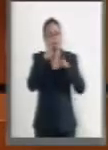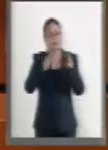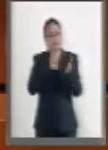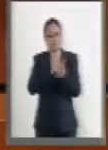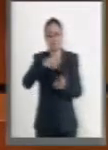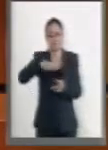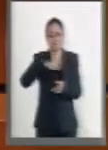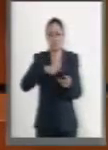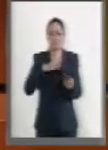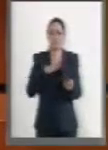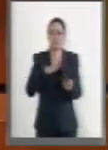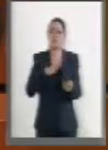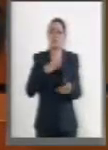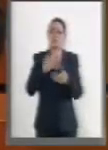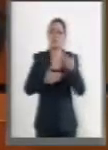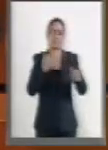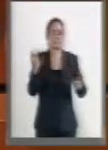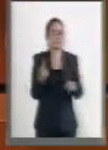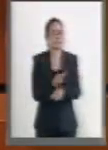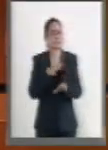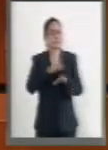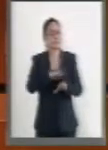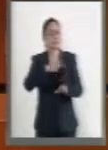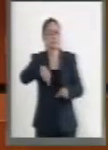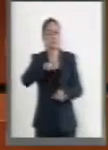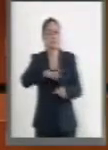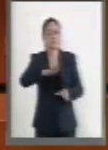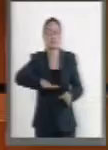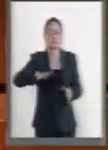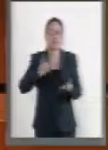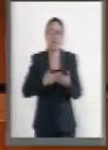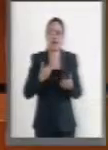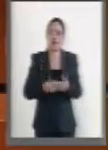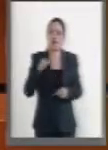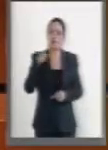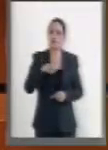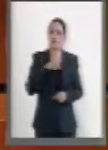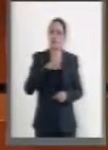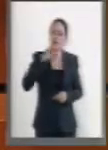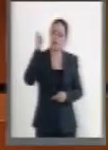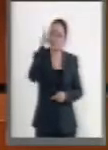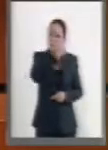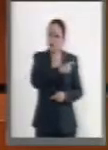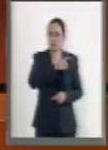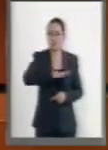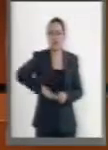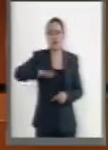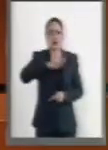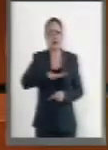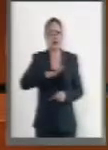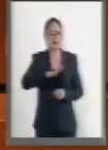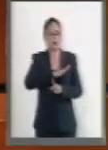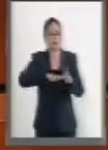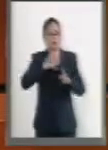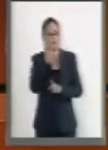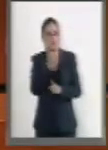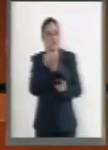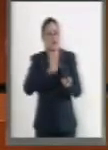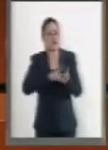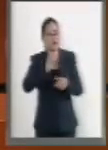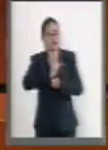segunda, impactarán significativamente en la que ya es de por sí compleja situación económica en nuestro